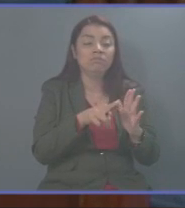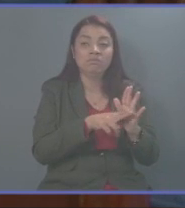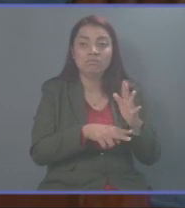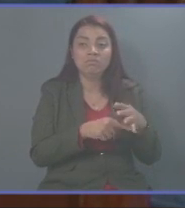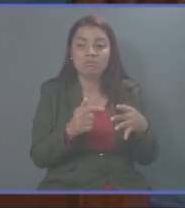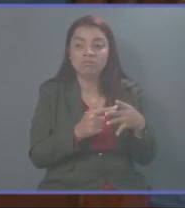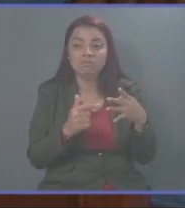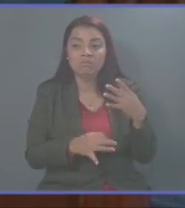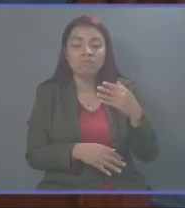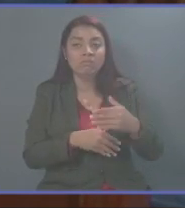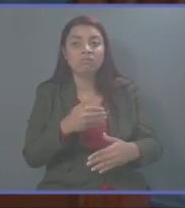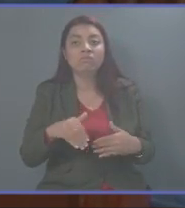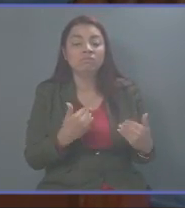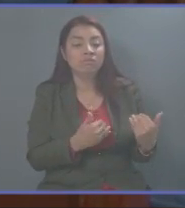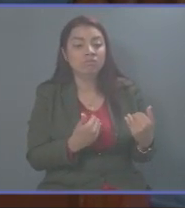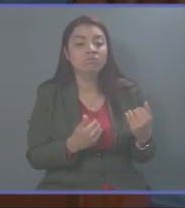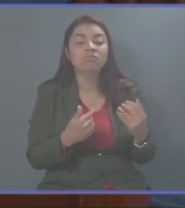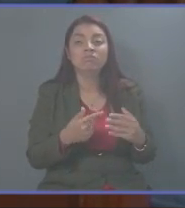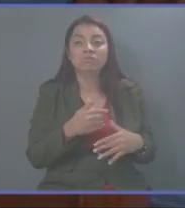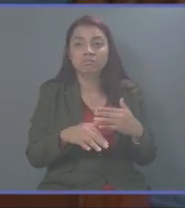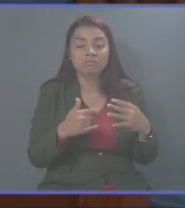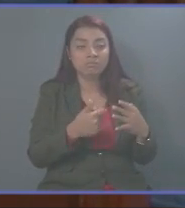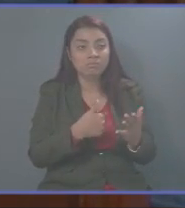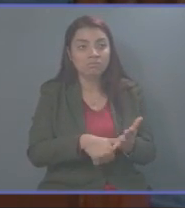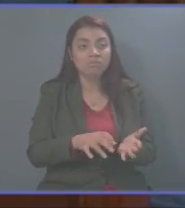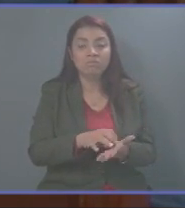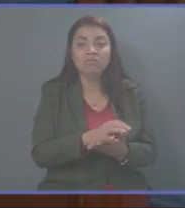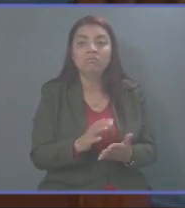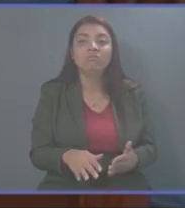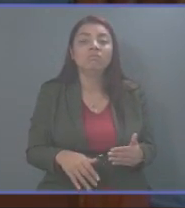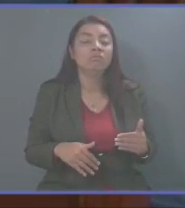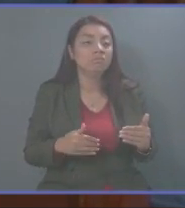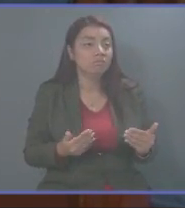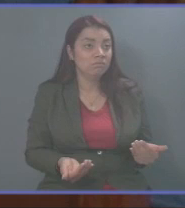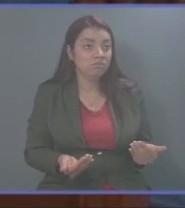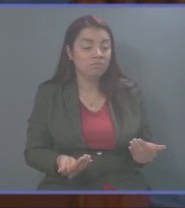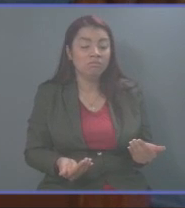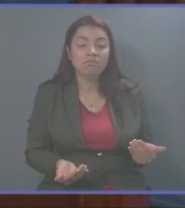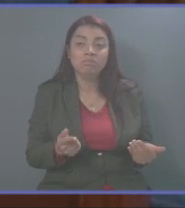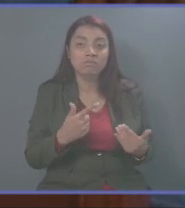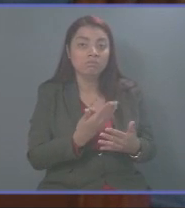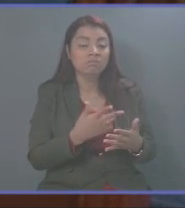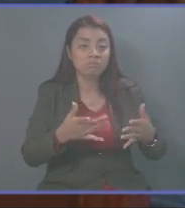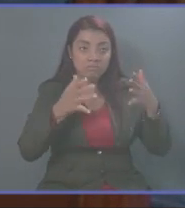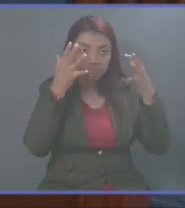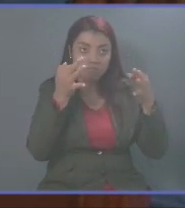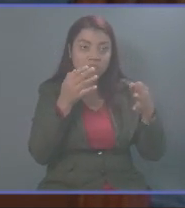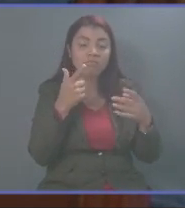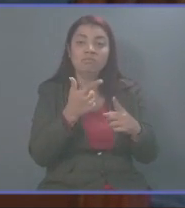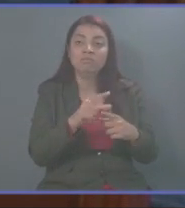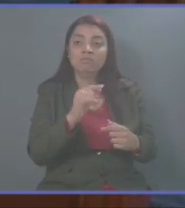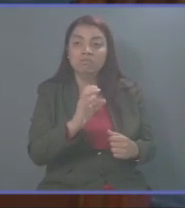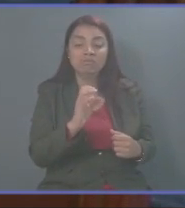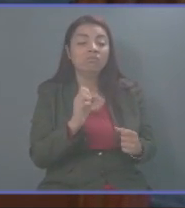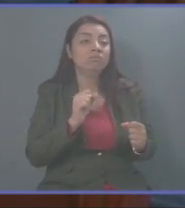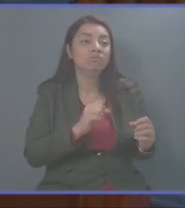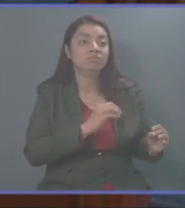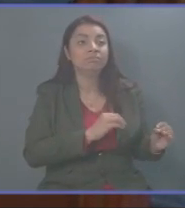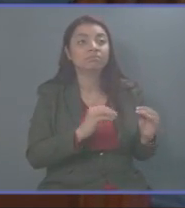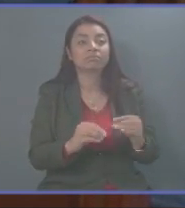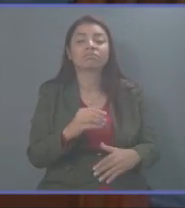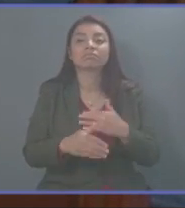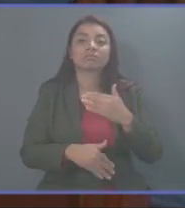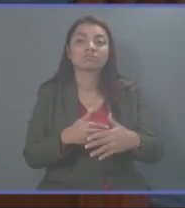legal vigente y a la ordenanza municipal que le sea aplicable. Literal C, implementar las